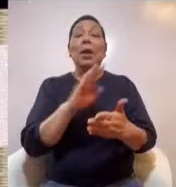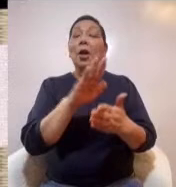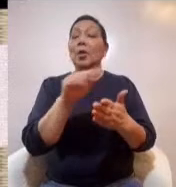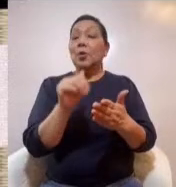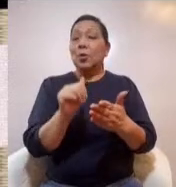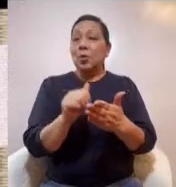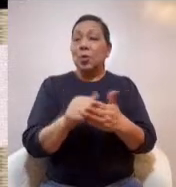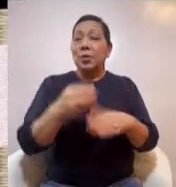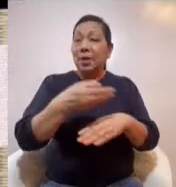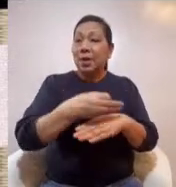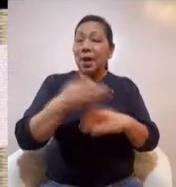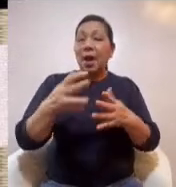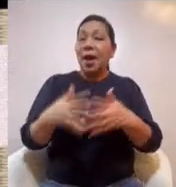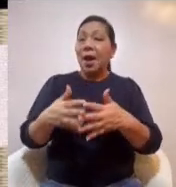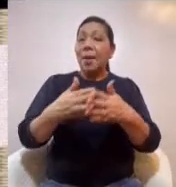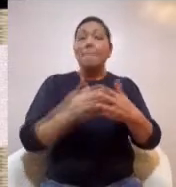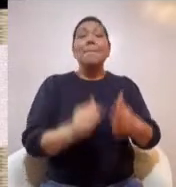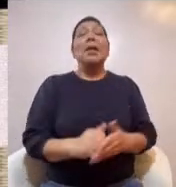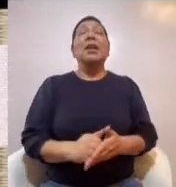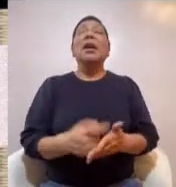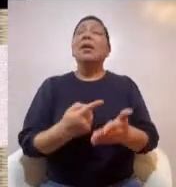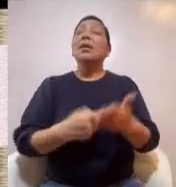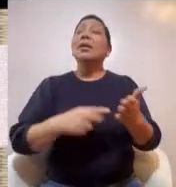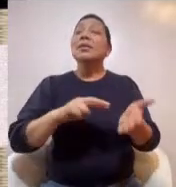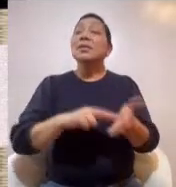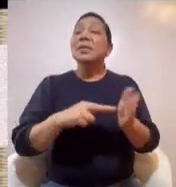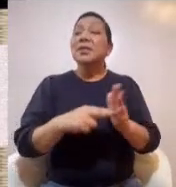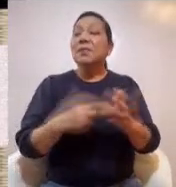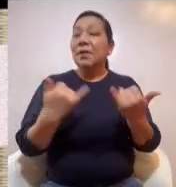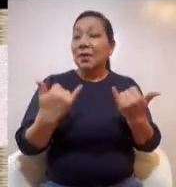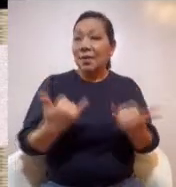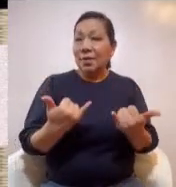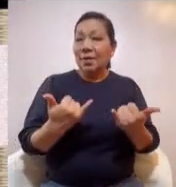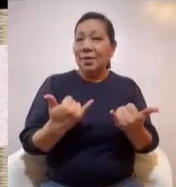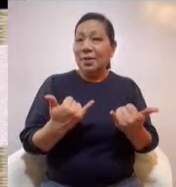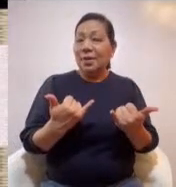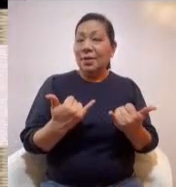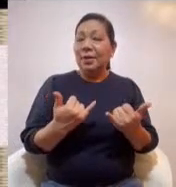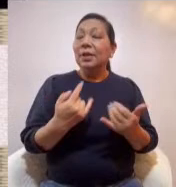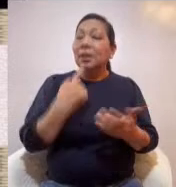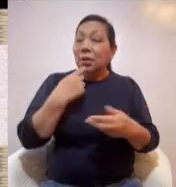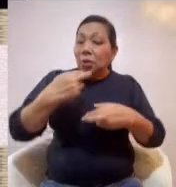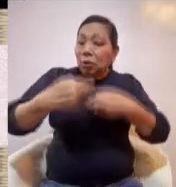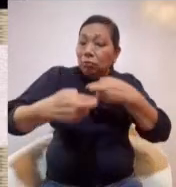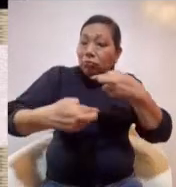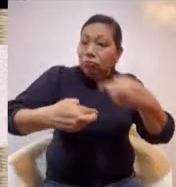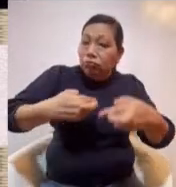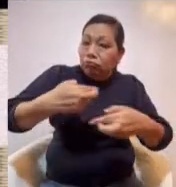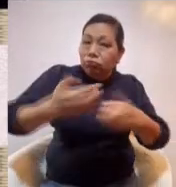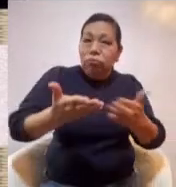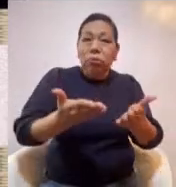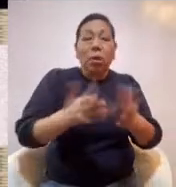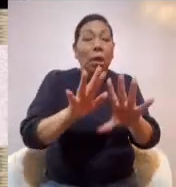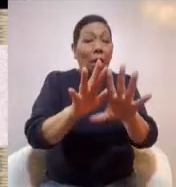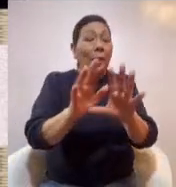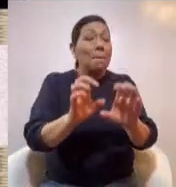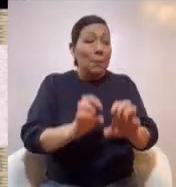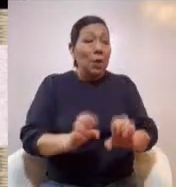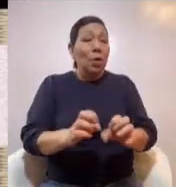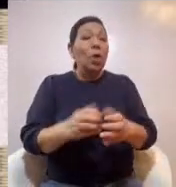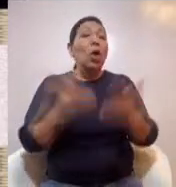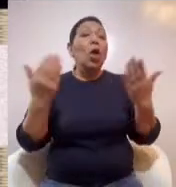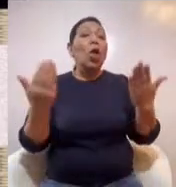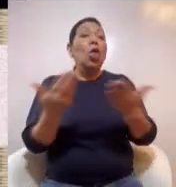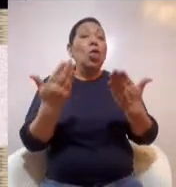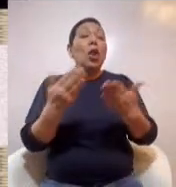desafío para toda la región americana. ¿Qué significa esto? Que nosotros seguimos reproduciendo sistemas de